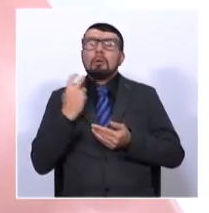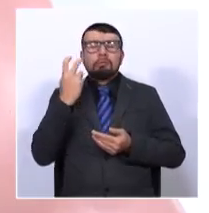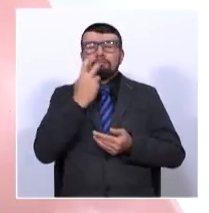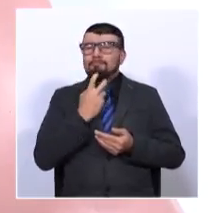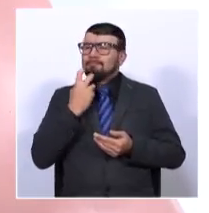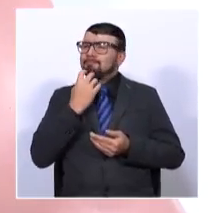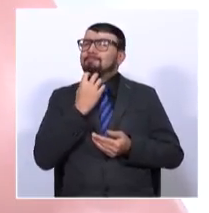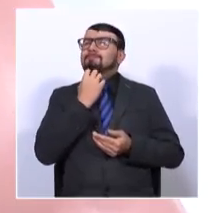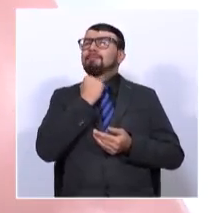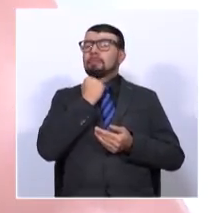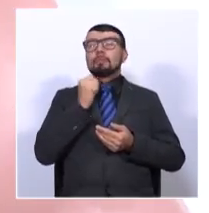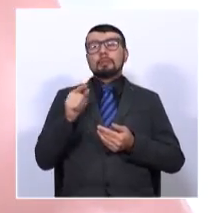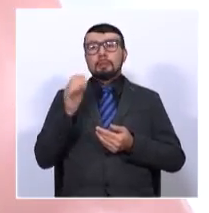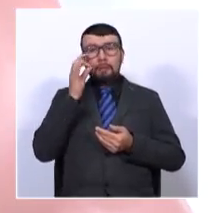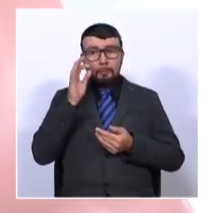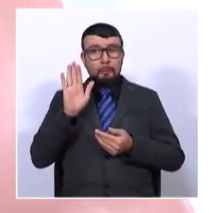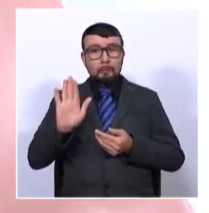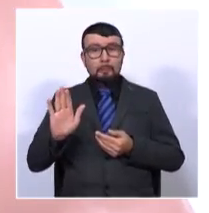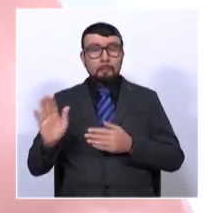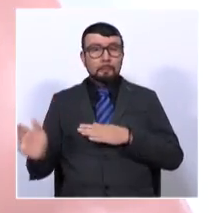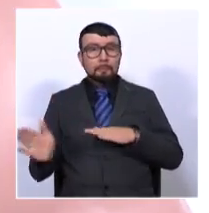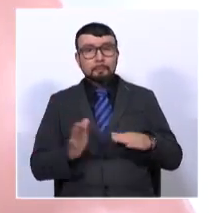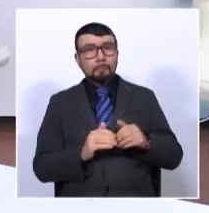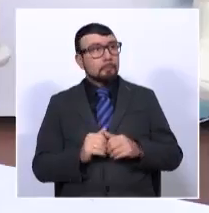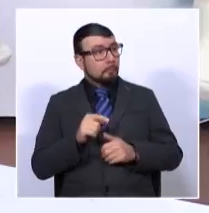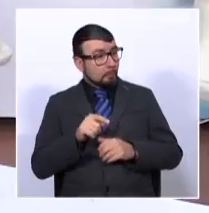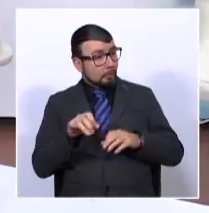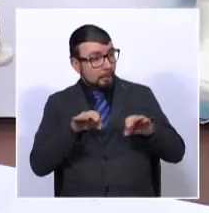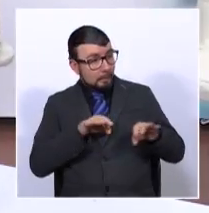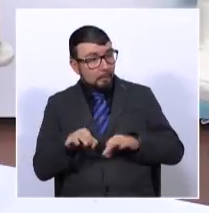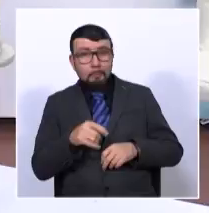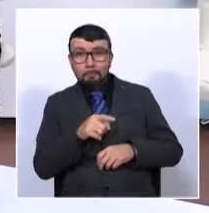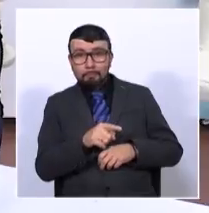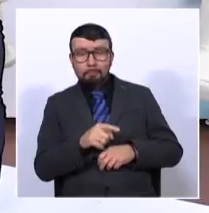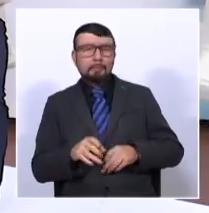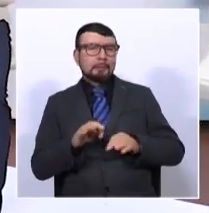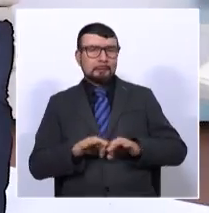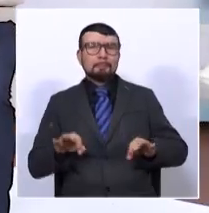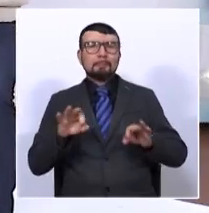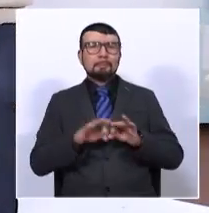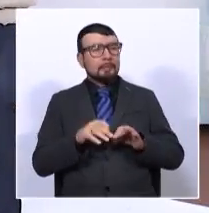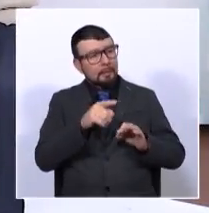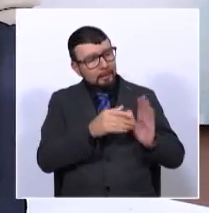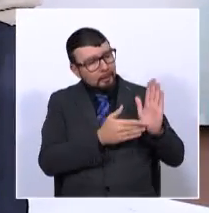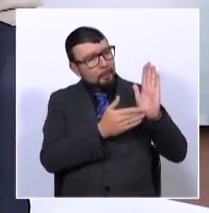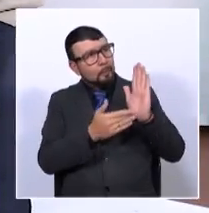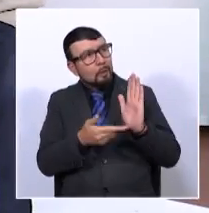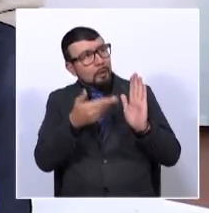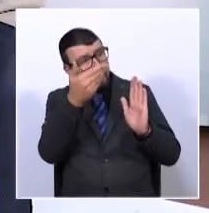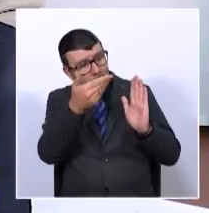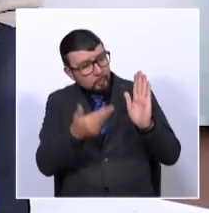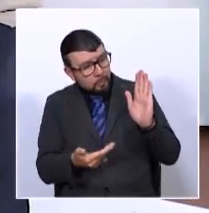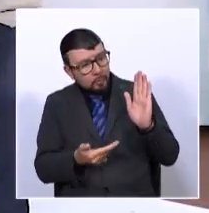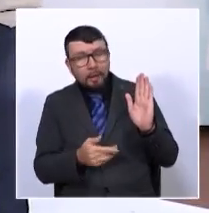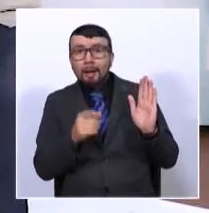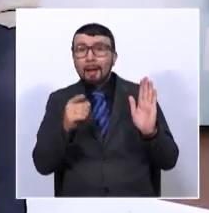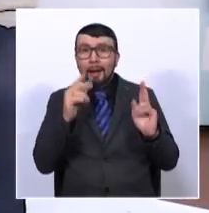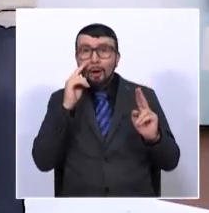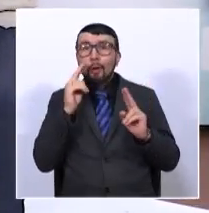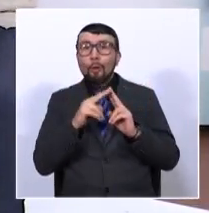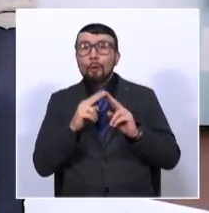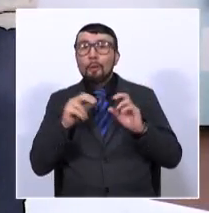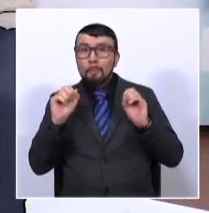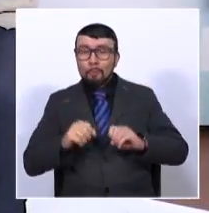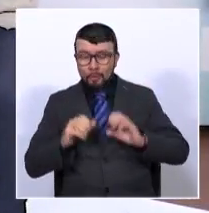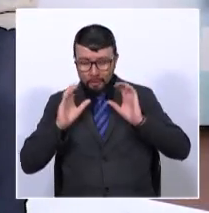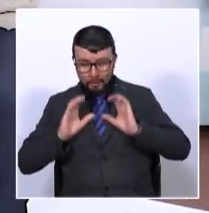voz. Miren, esa explicación, es que es importante con estos modelos porque ustedes pueden conocer más el